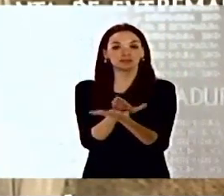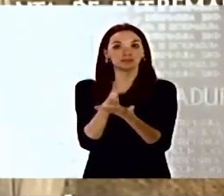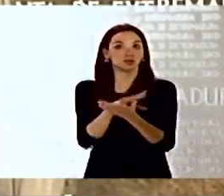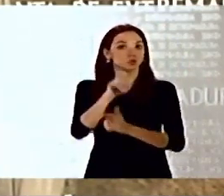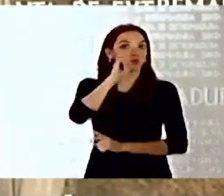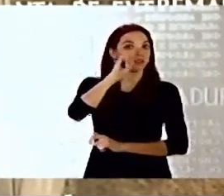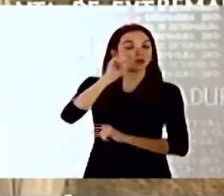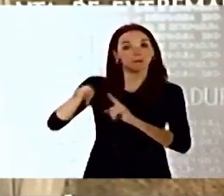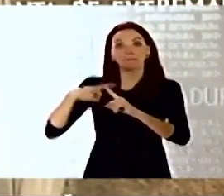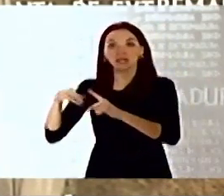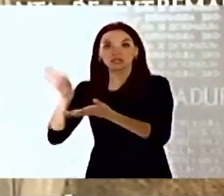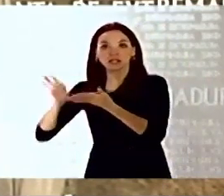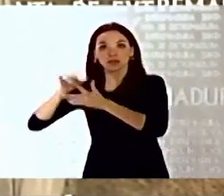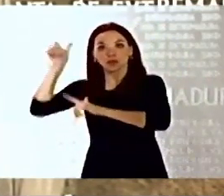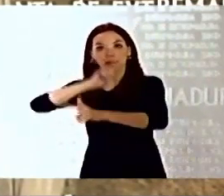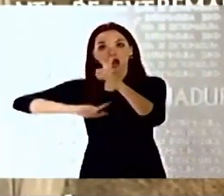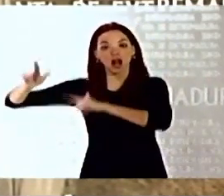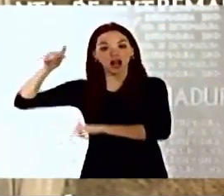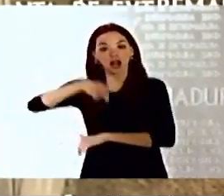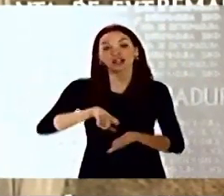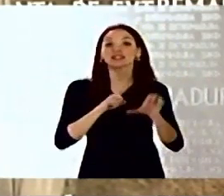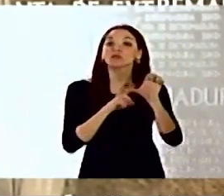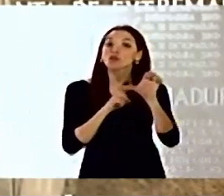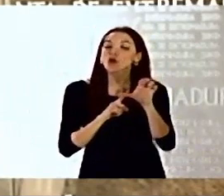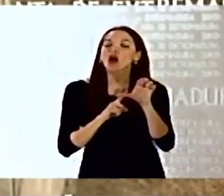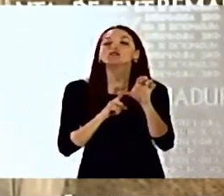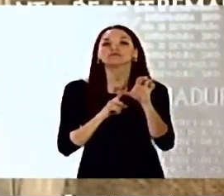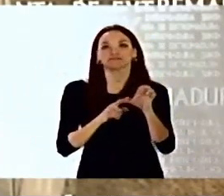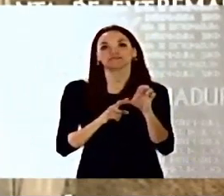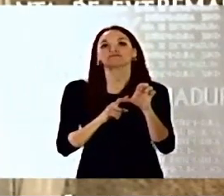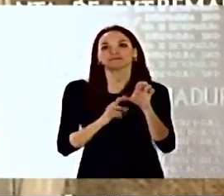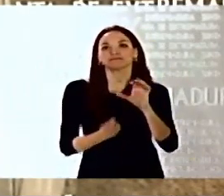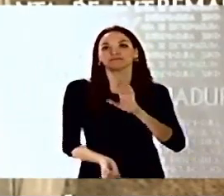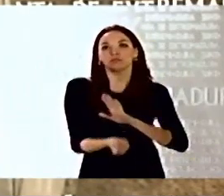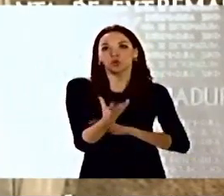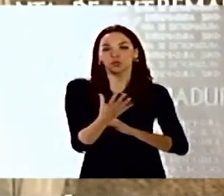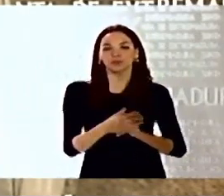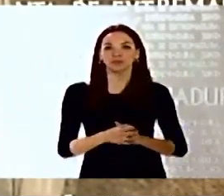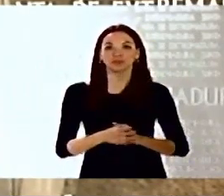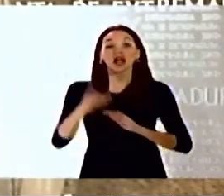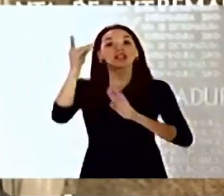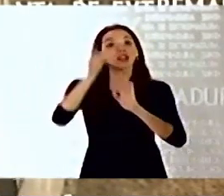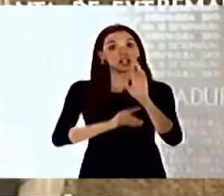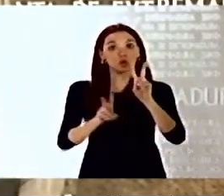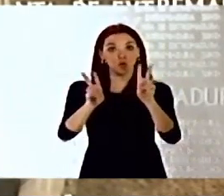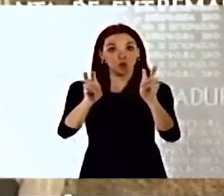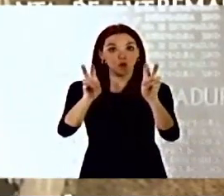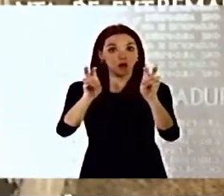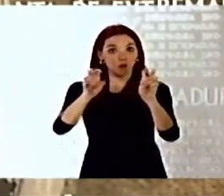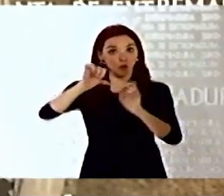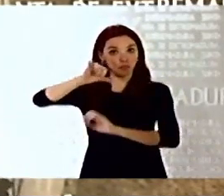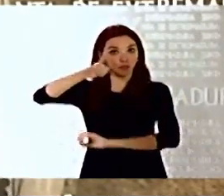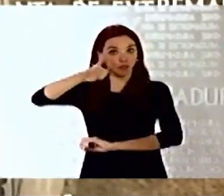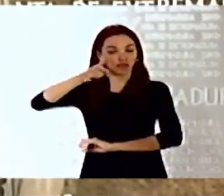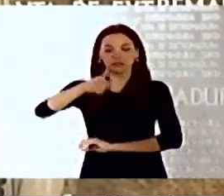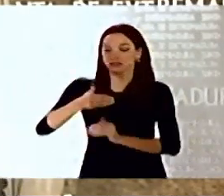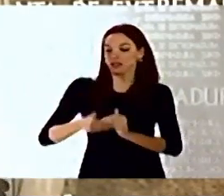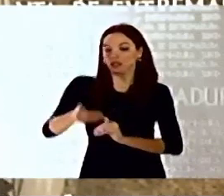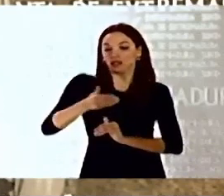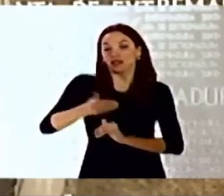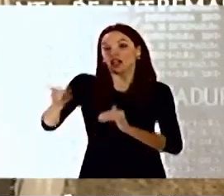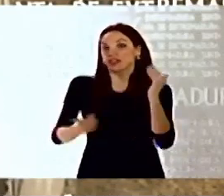los servicios de viaje vinculados en nuestra comunidad autónoma de Extremadura. Este nuevo decreto que aprueba hoy la Junta de Extremadura y que se publicará en los